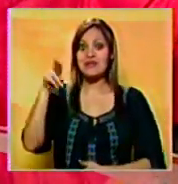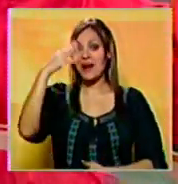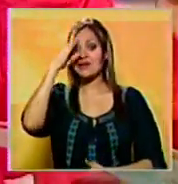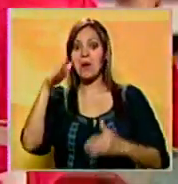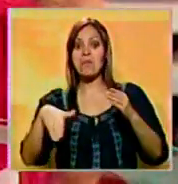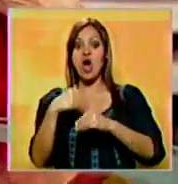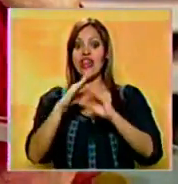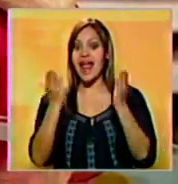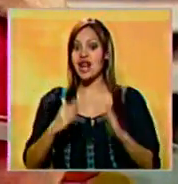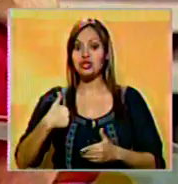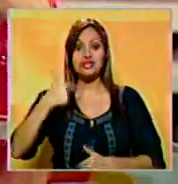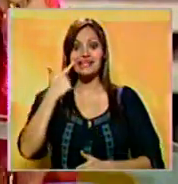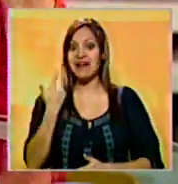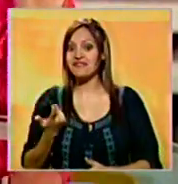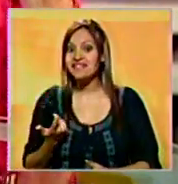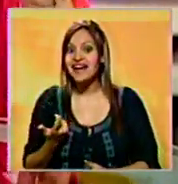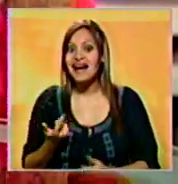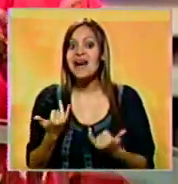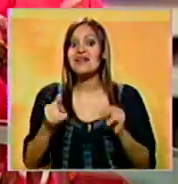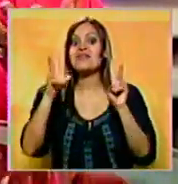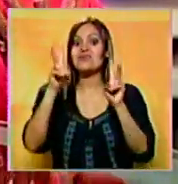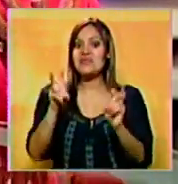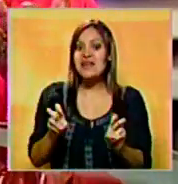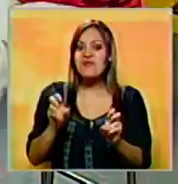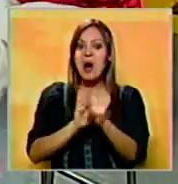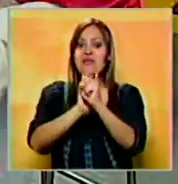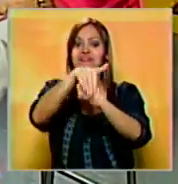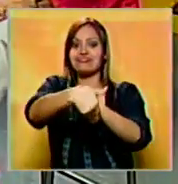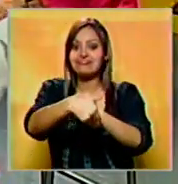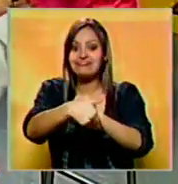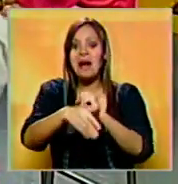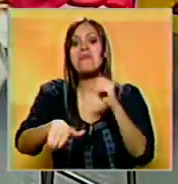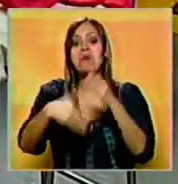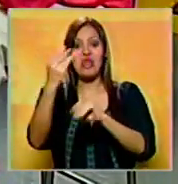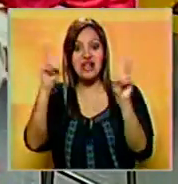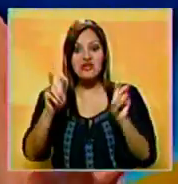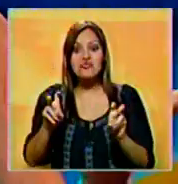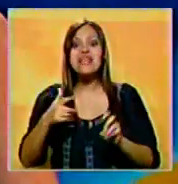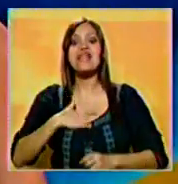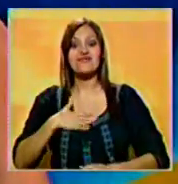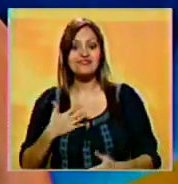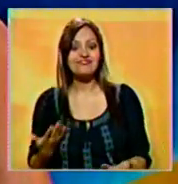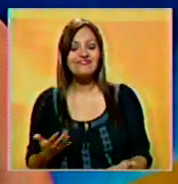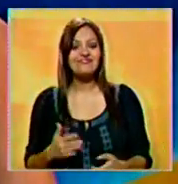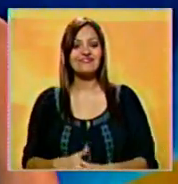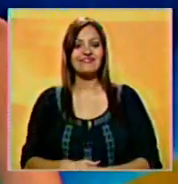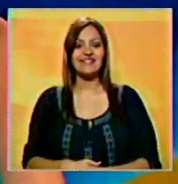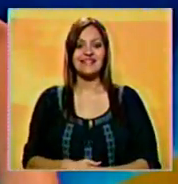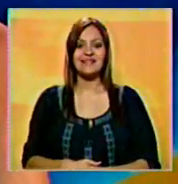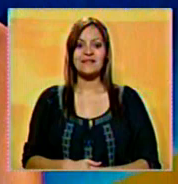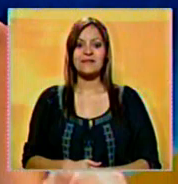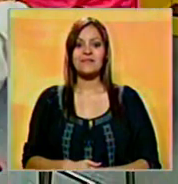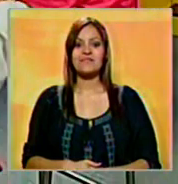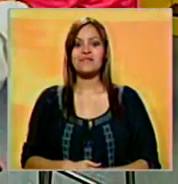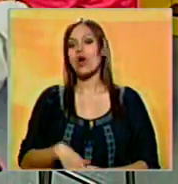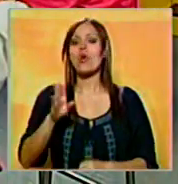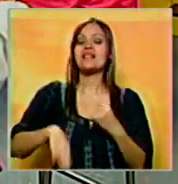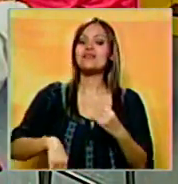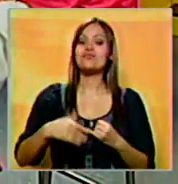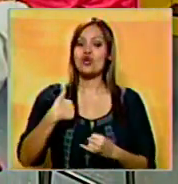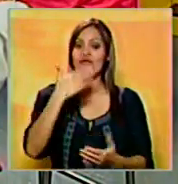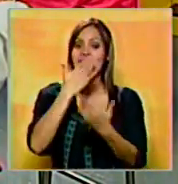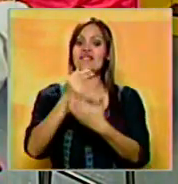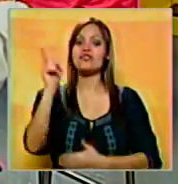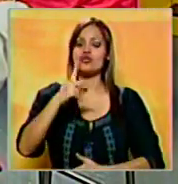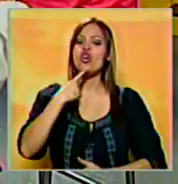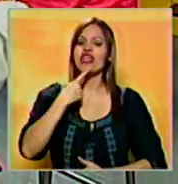modelo? No. Fíjate tú. Y así, es una nueva etapa. Coco pelado. Dame tu manito, Ludmila, porque te tengo que decir ante toda